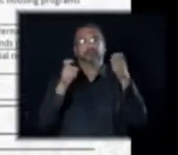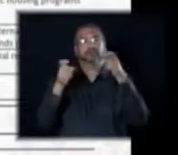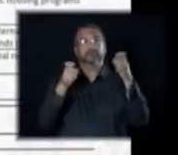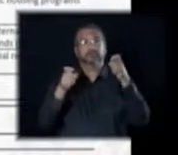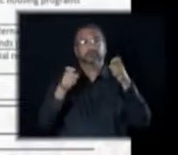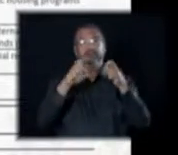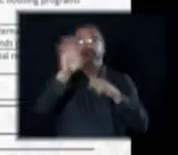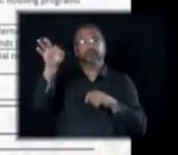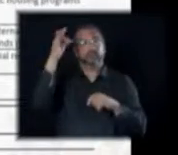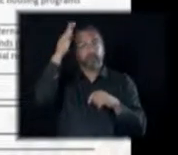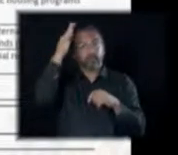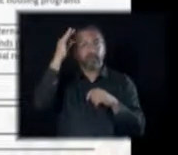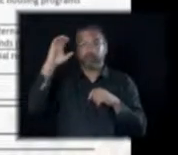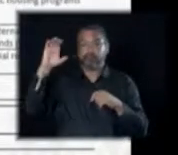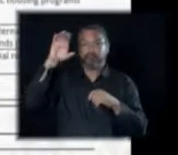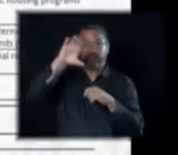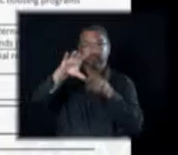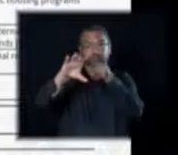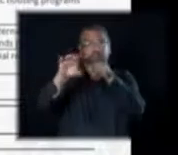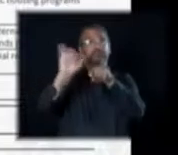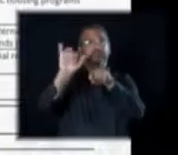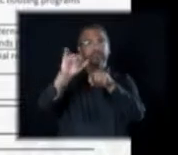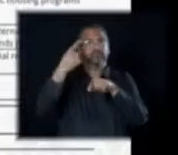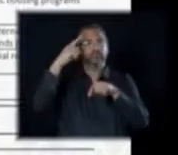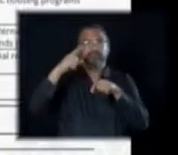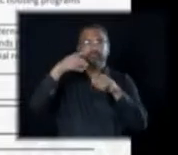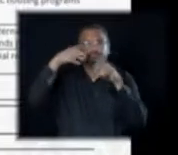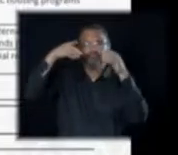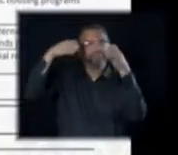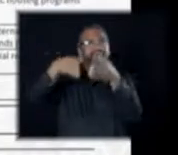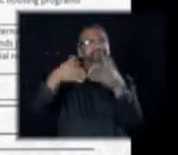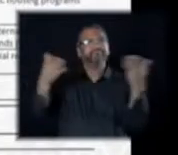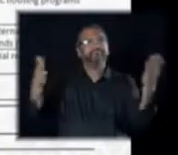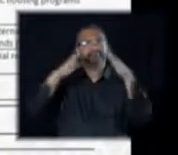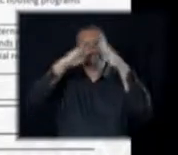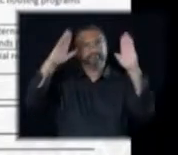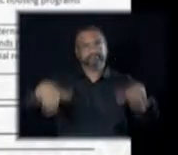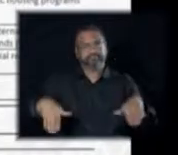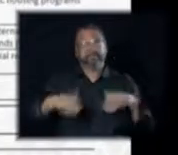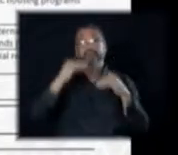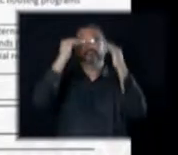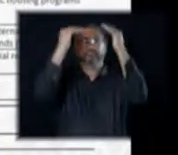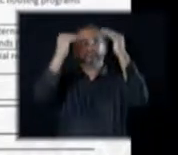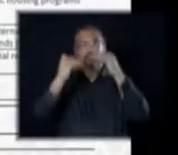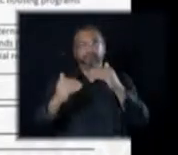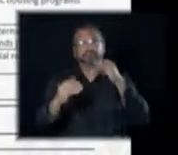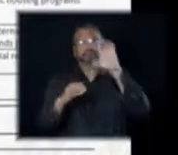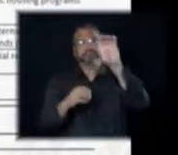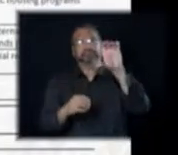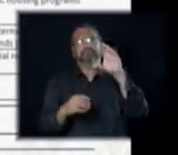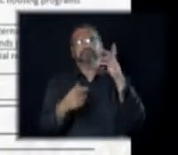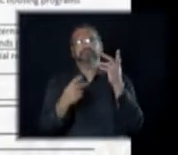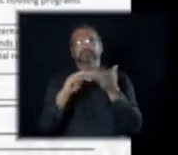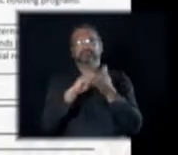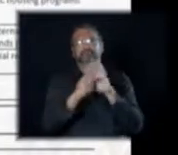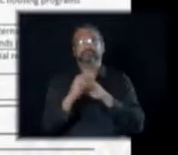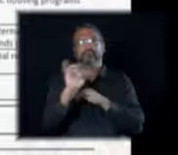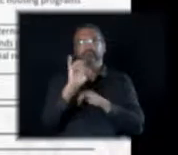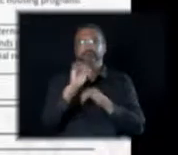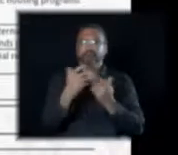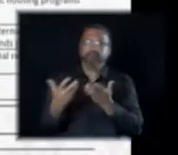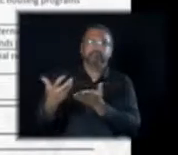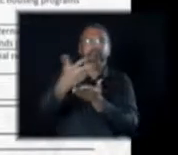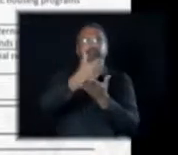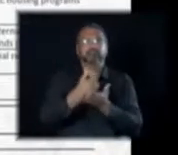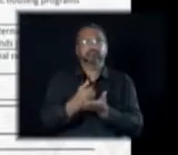Vivienda, que maneja fondos federales que son para programas de vivienda pública. El segundo mayor es otras cuentas